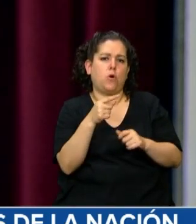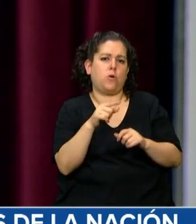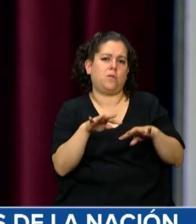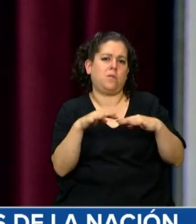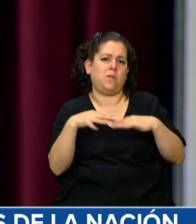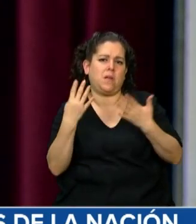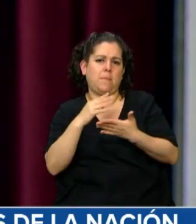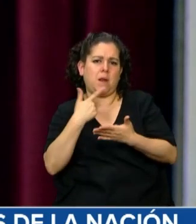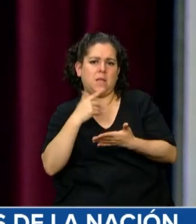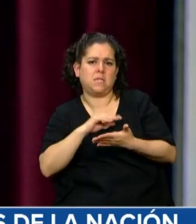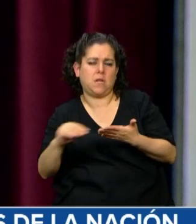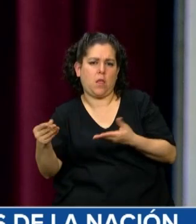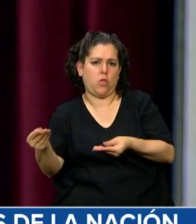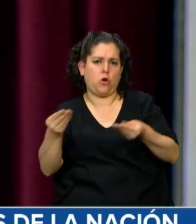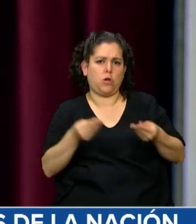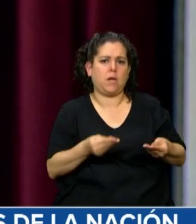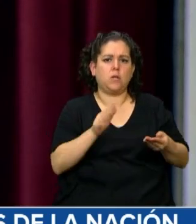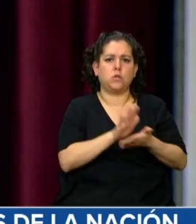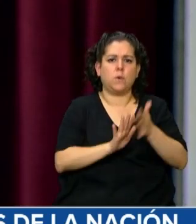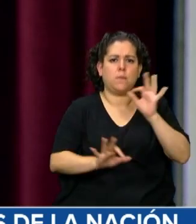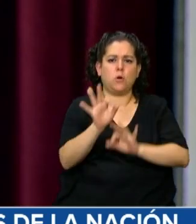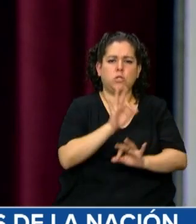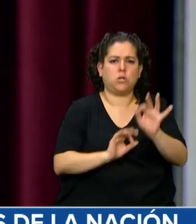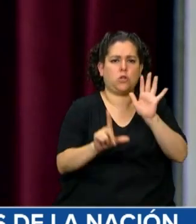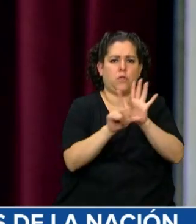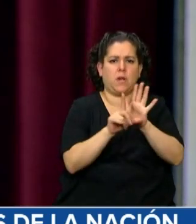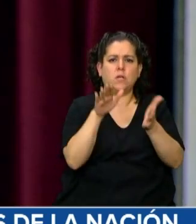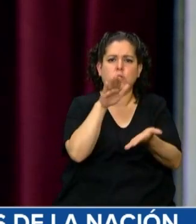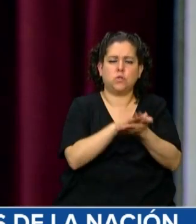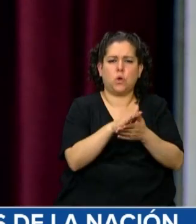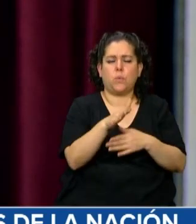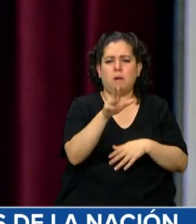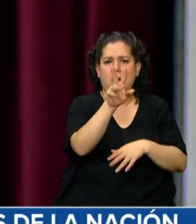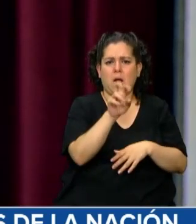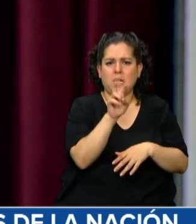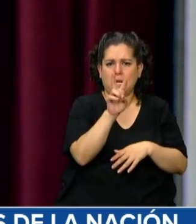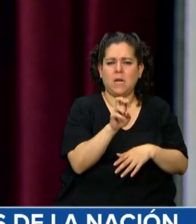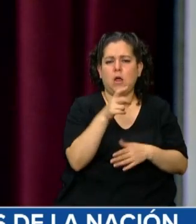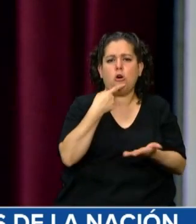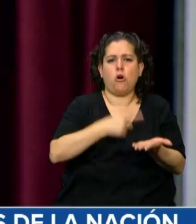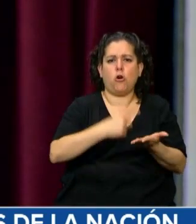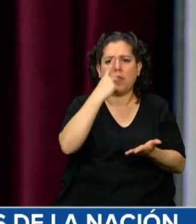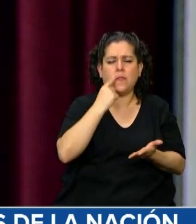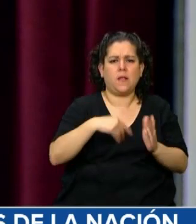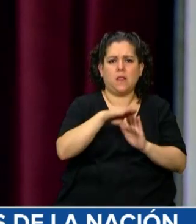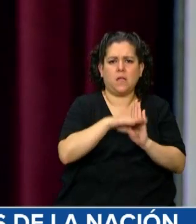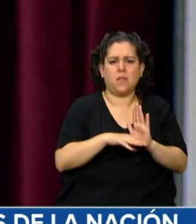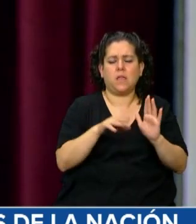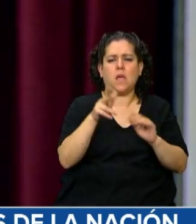Honorable Senado en el proyecto de ley sobre alquileres, orden del día número